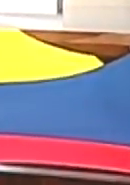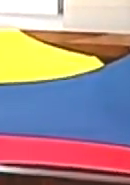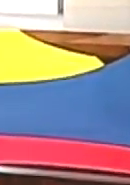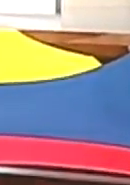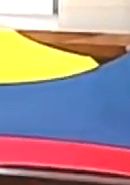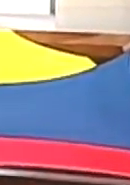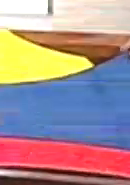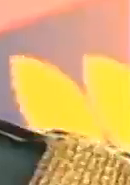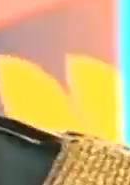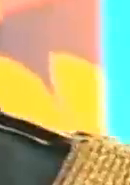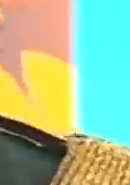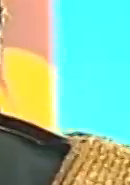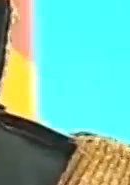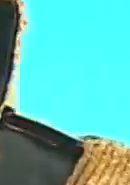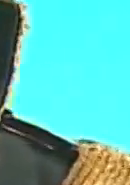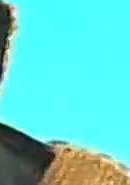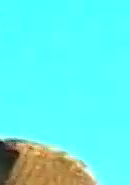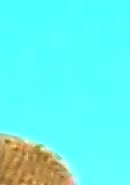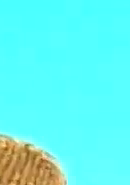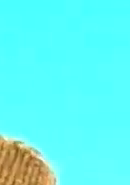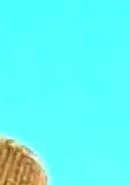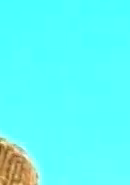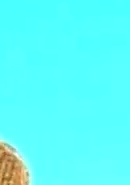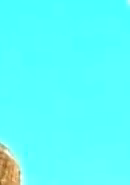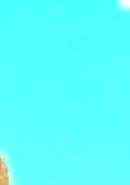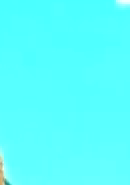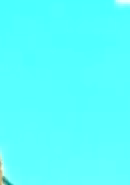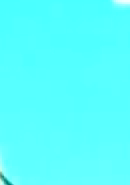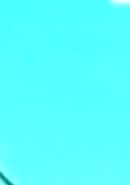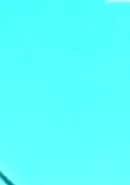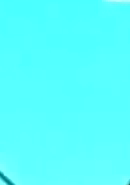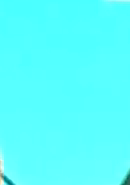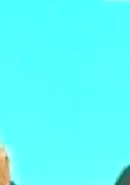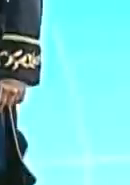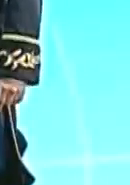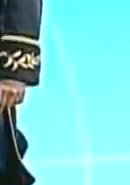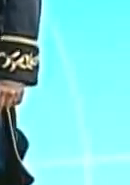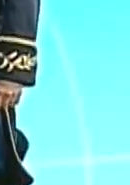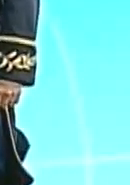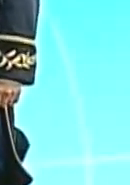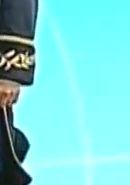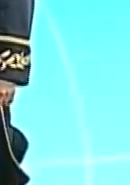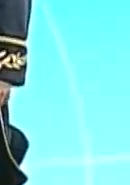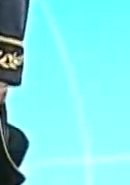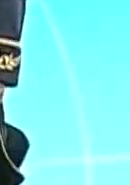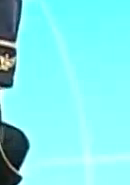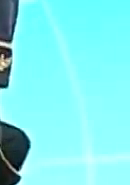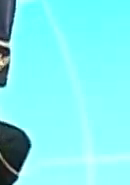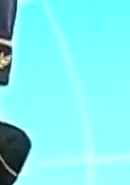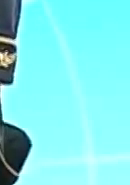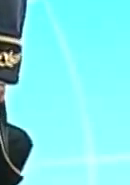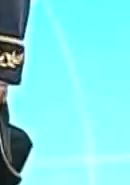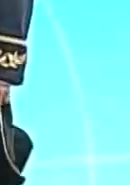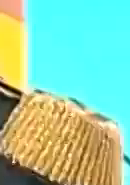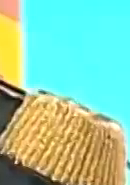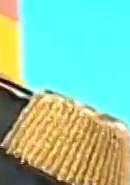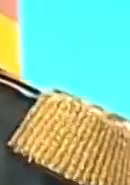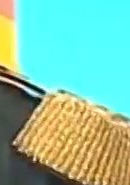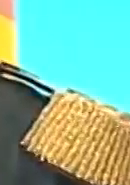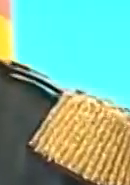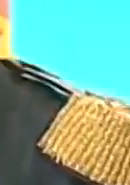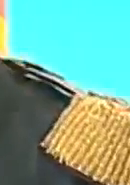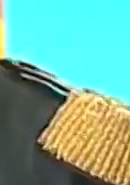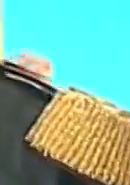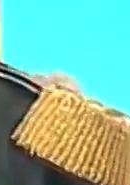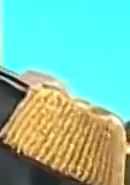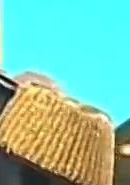cansado. América necesita gente joven, sangre nueva. Usted ha demostrado su valor y